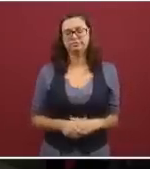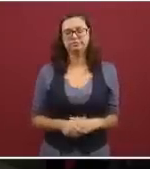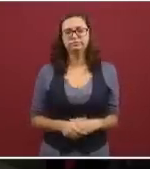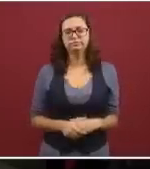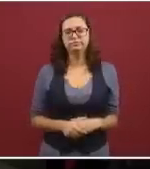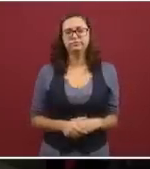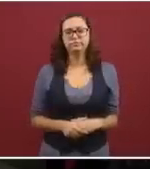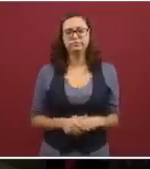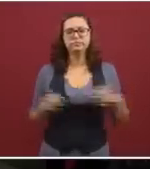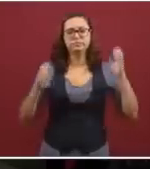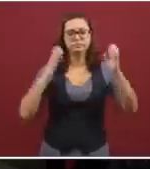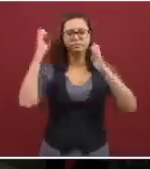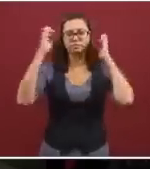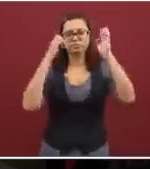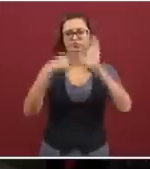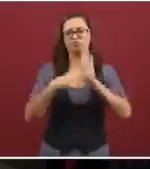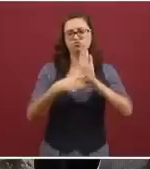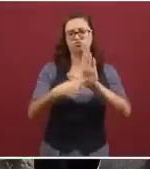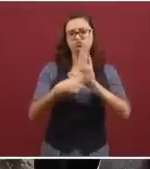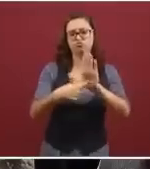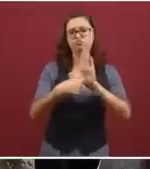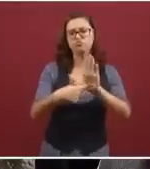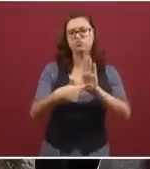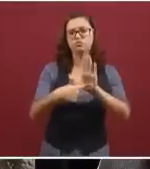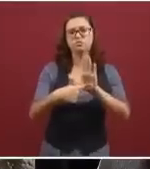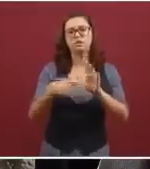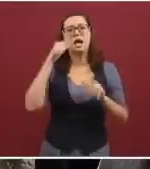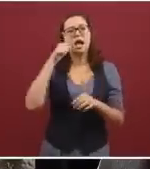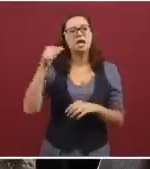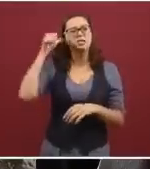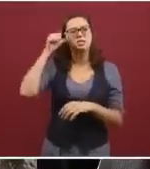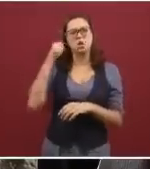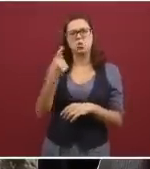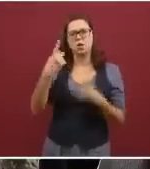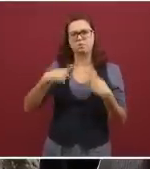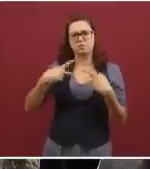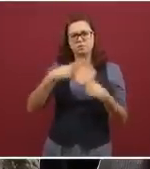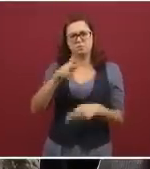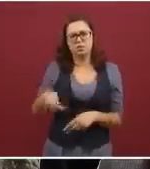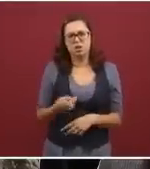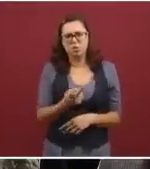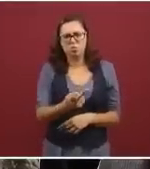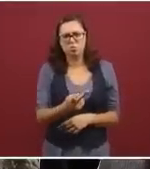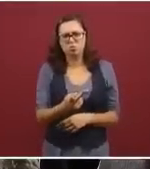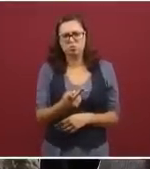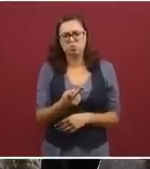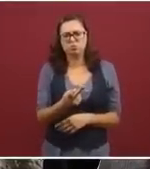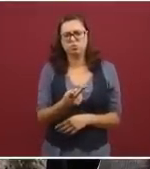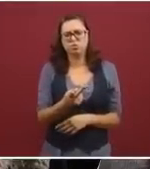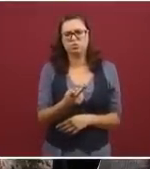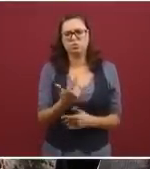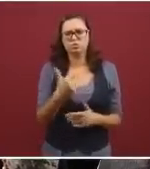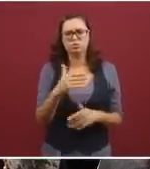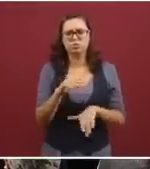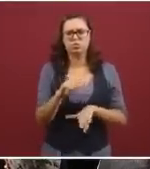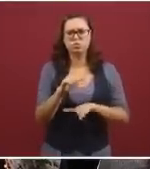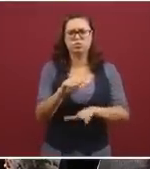exposición que tiene que ver con la pregunta de ayer y sobre la